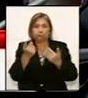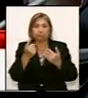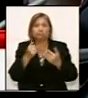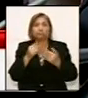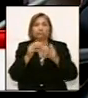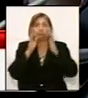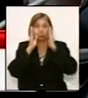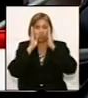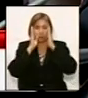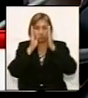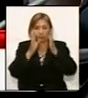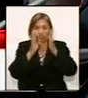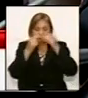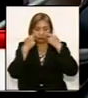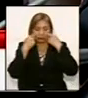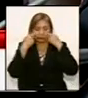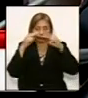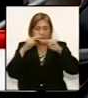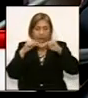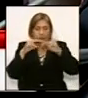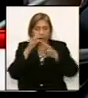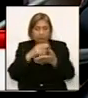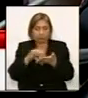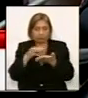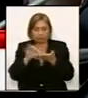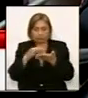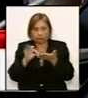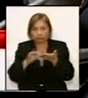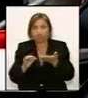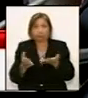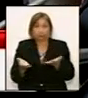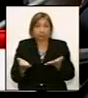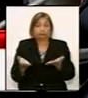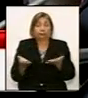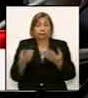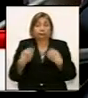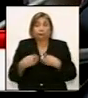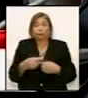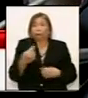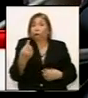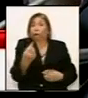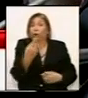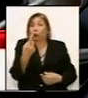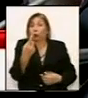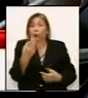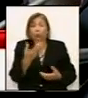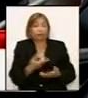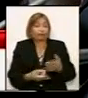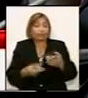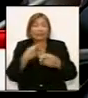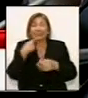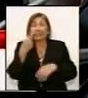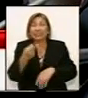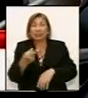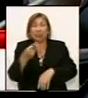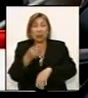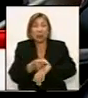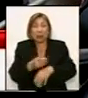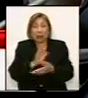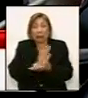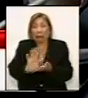lo democrático que lo revise la Comisión Permanente, pero el solo hecho de haber admitido esta denuncia después de haber